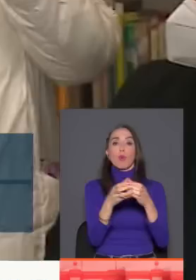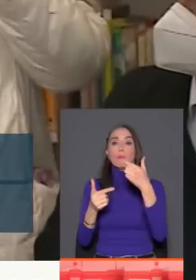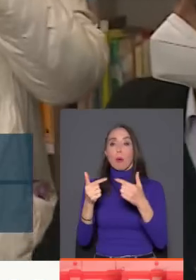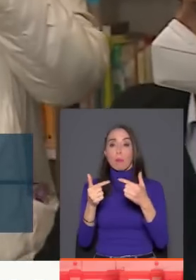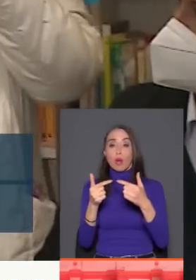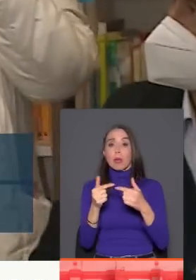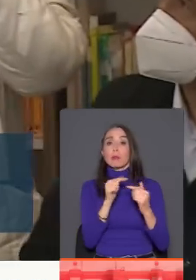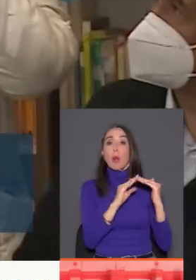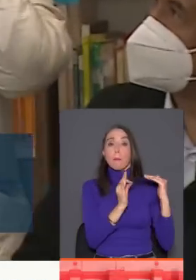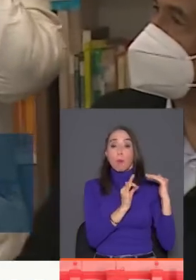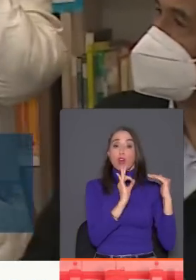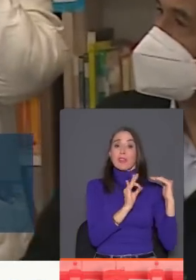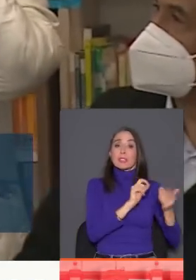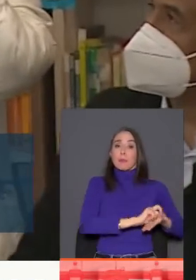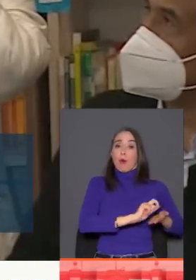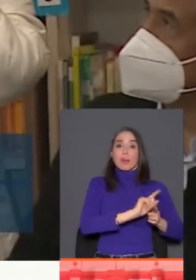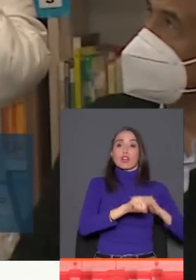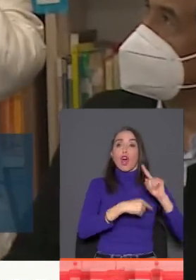moneda